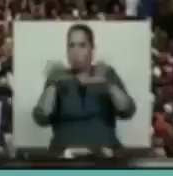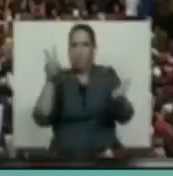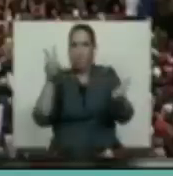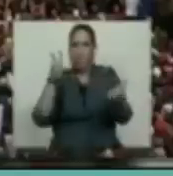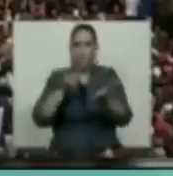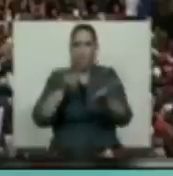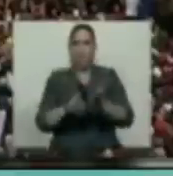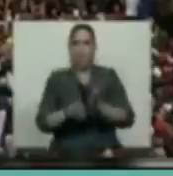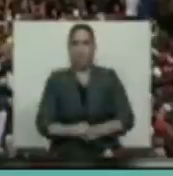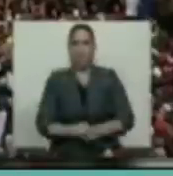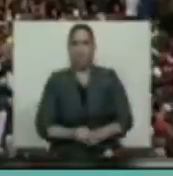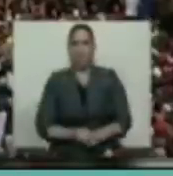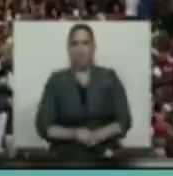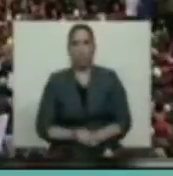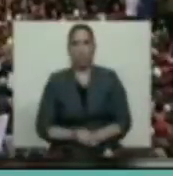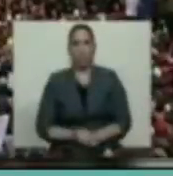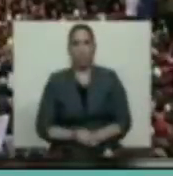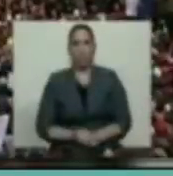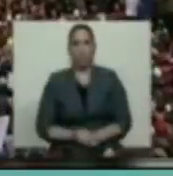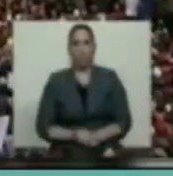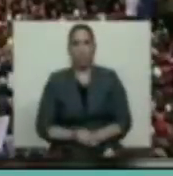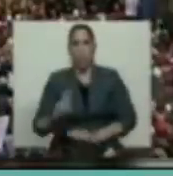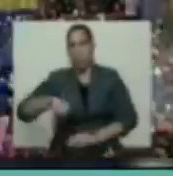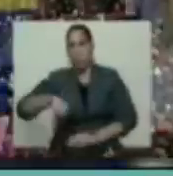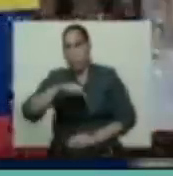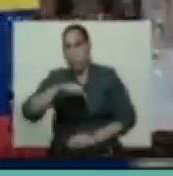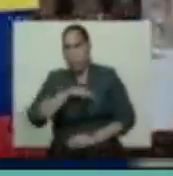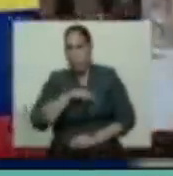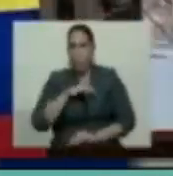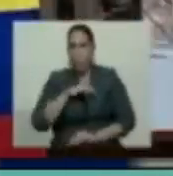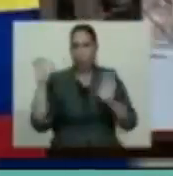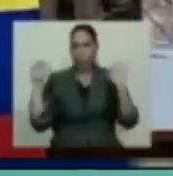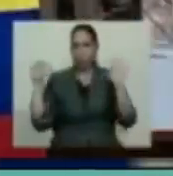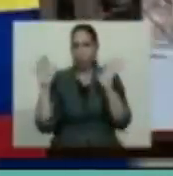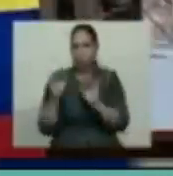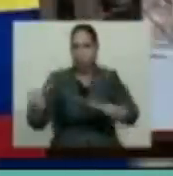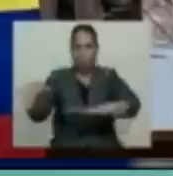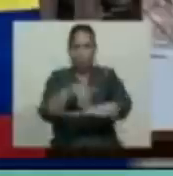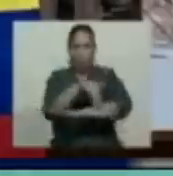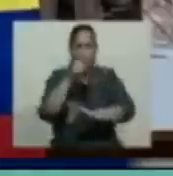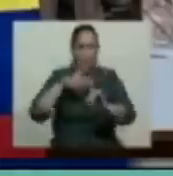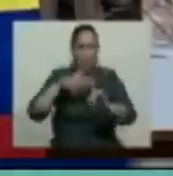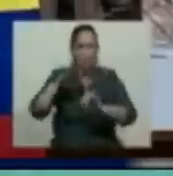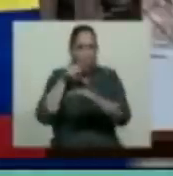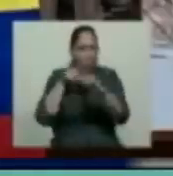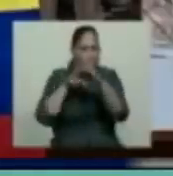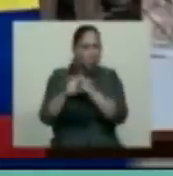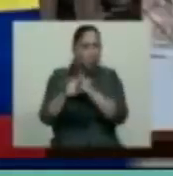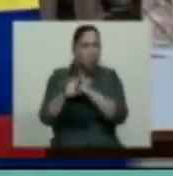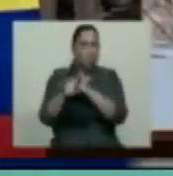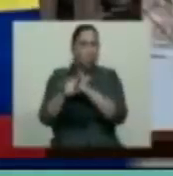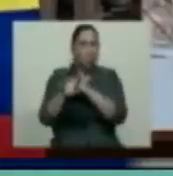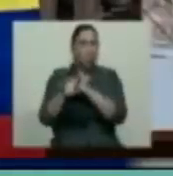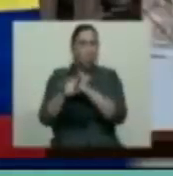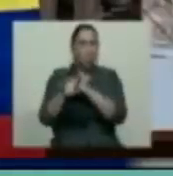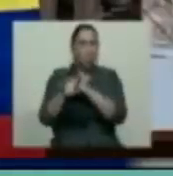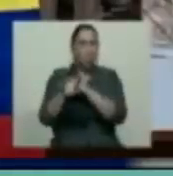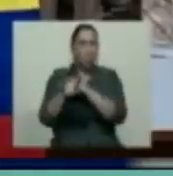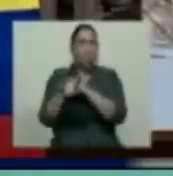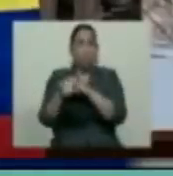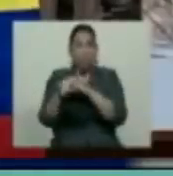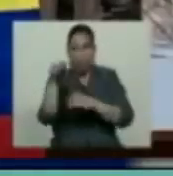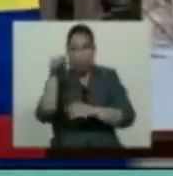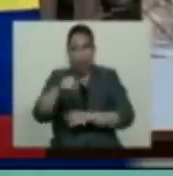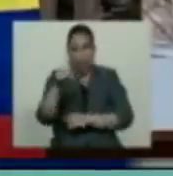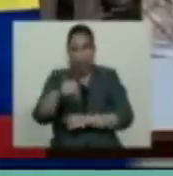Cuba. Exacto. Bueno, ahí entran a jugar varios matices. El primero es, el petróleo que llega de